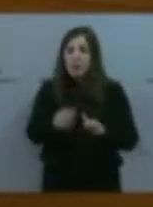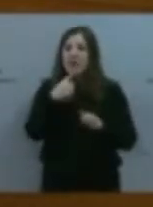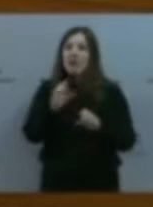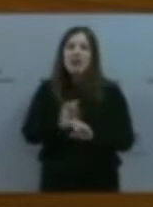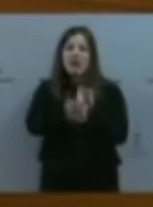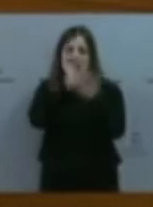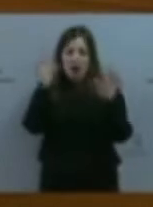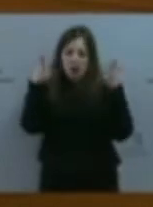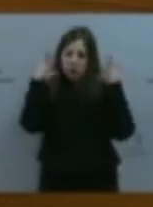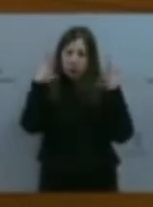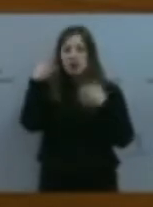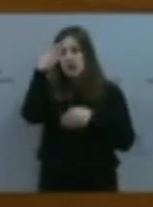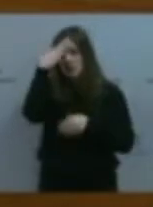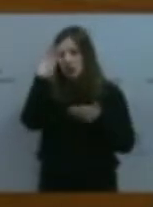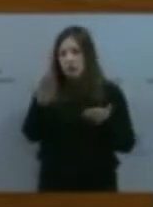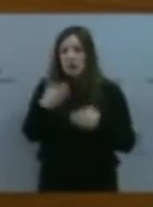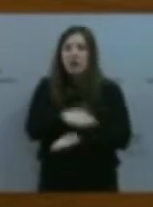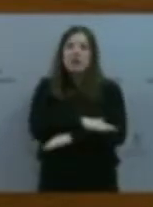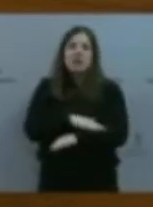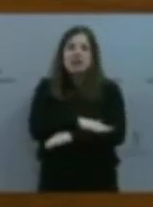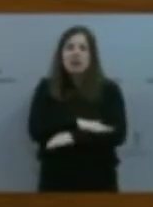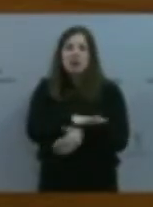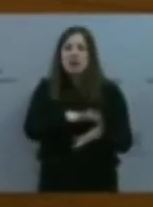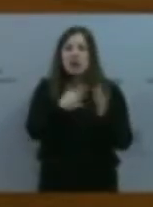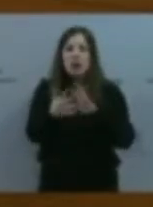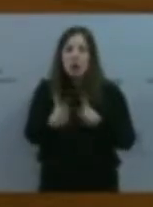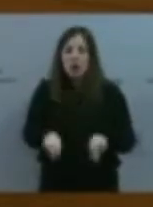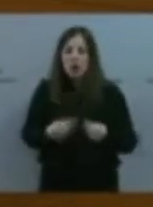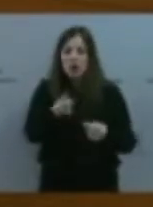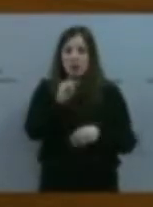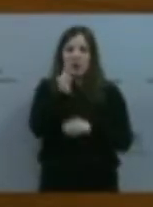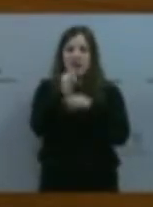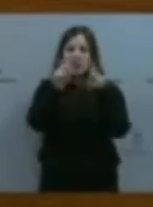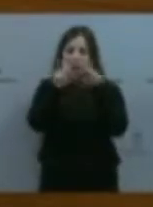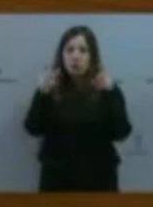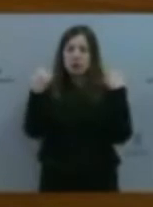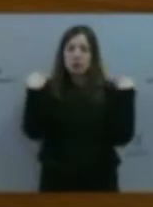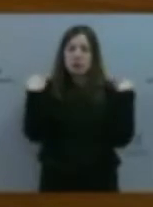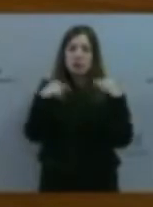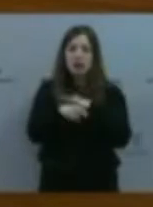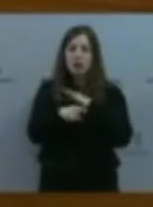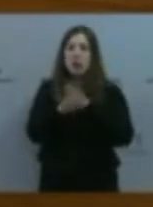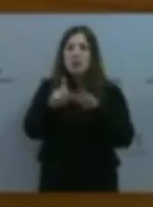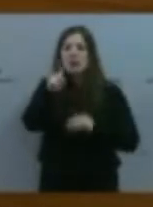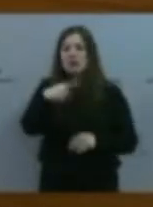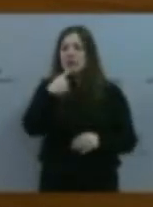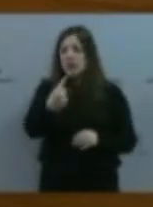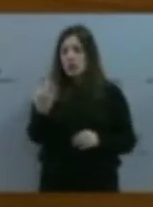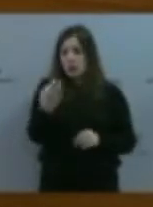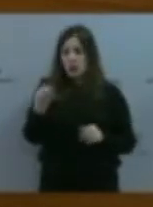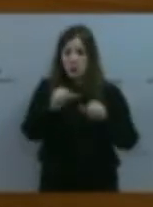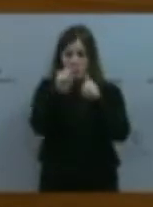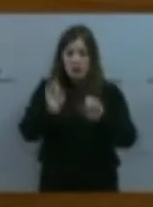Transición Ecológica y al Instituto responsable de la gestión. No obstante, también le he dicho de forma clara que nosotros, como Gobierno del Principado de